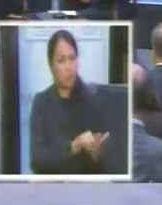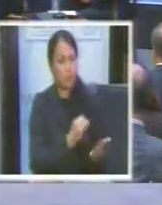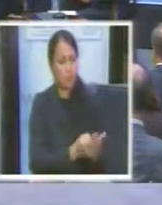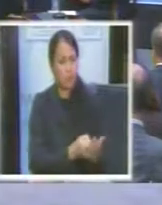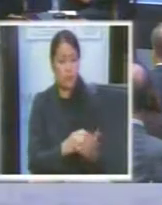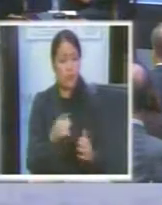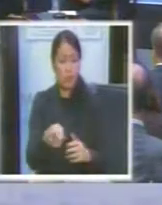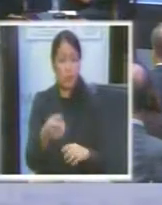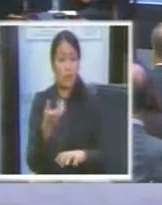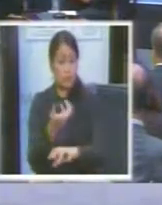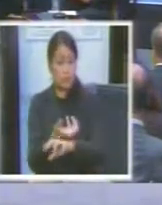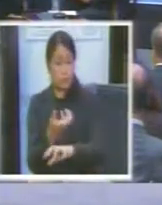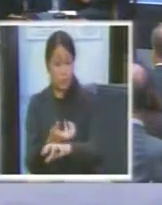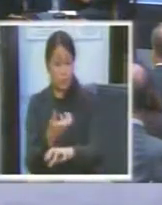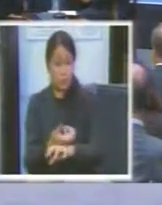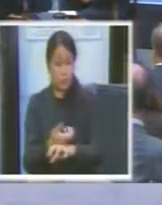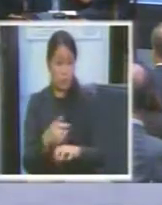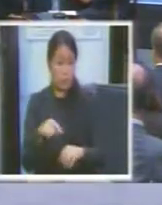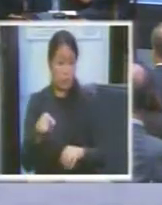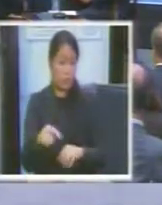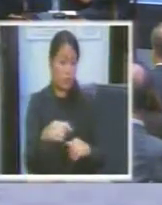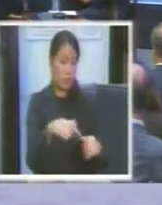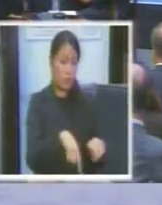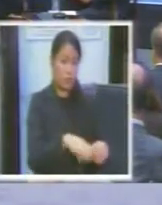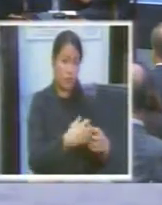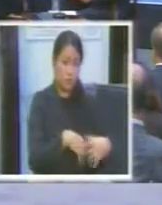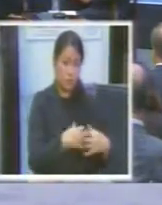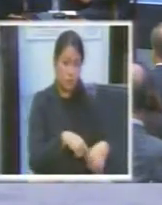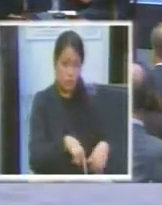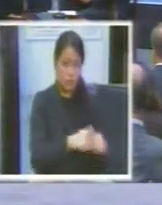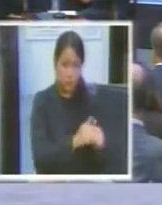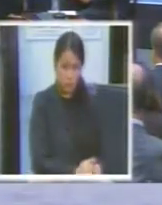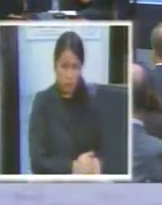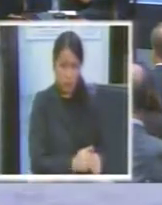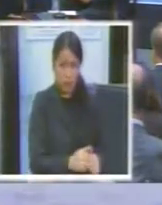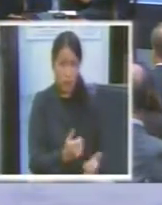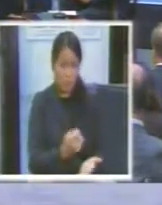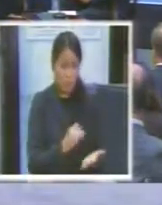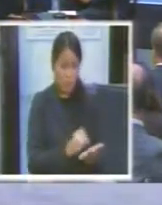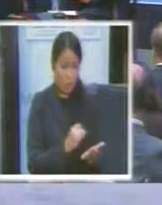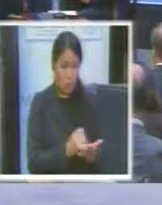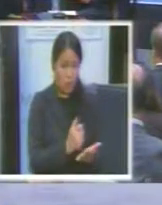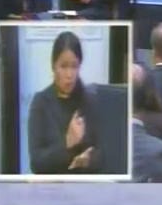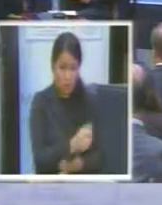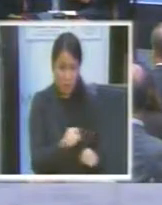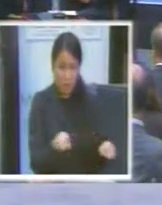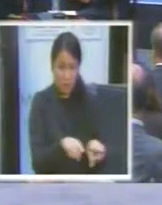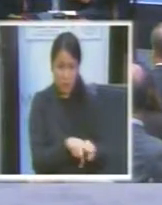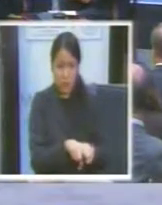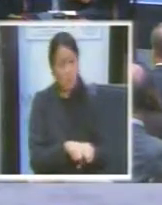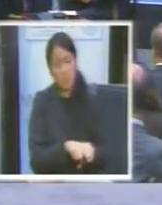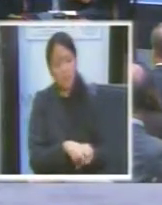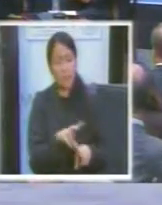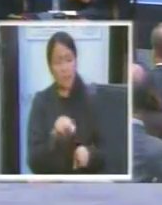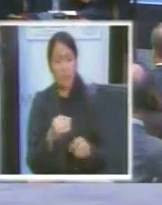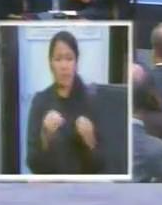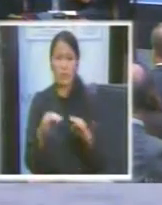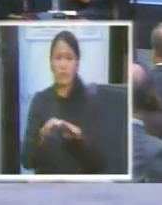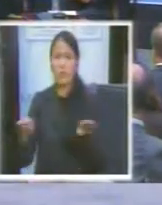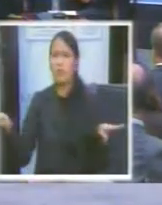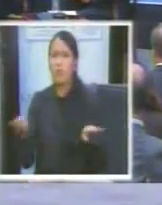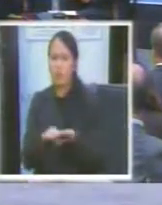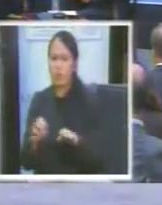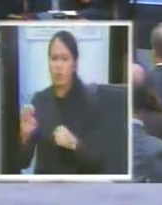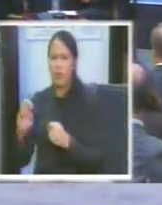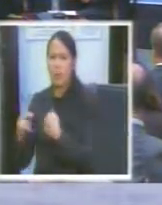no tenía que pagar. Entonces, para poner a los europeos en igualdad de circunstancias en México con